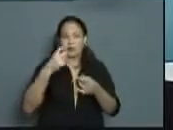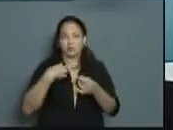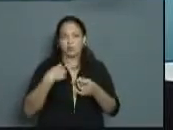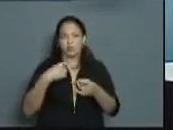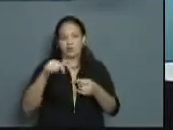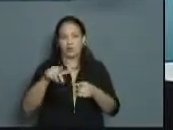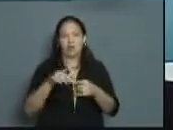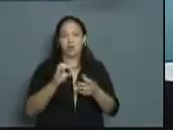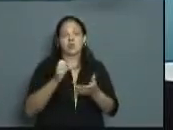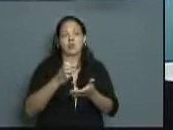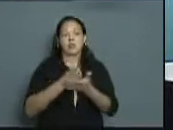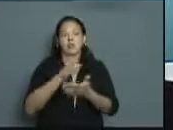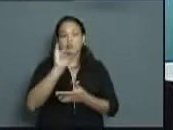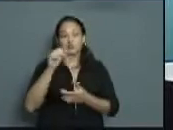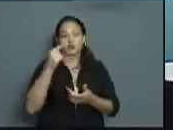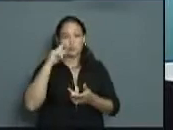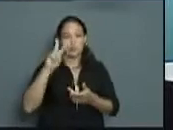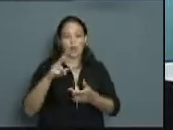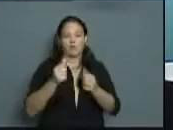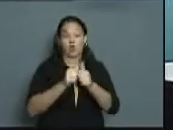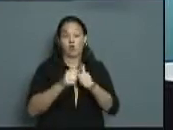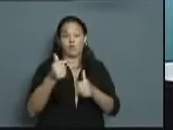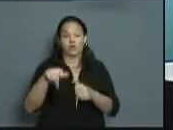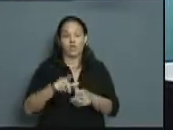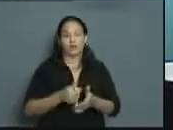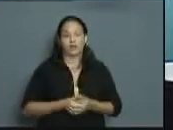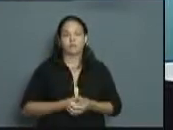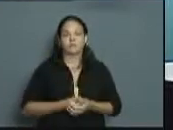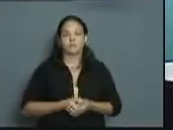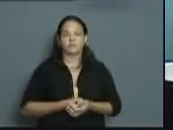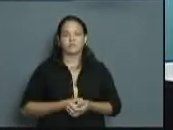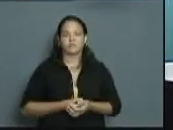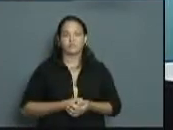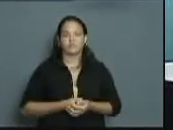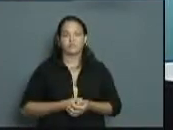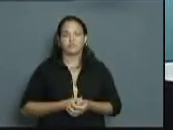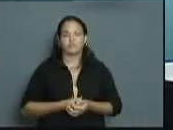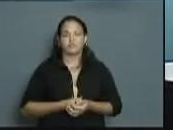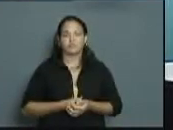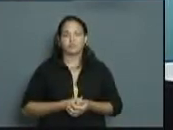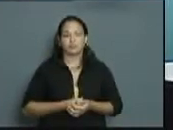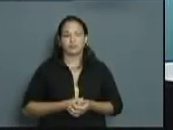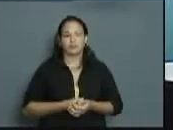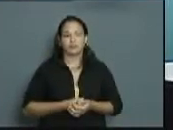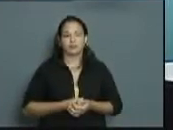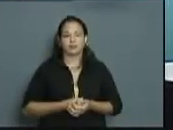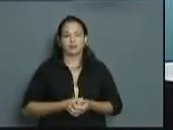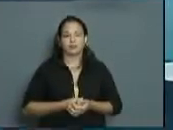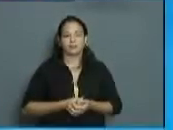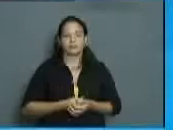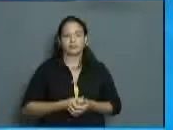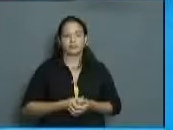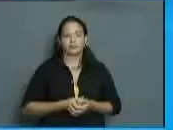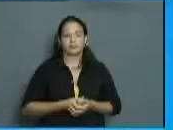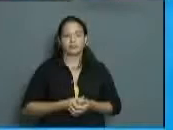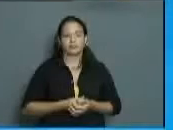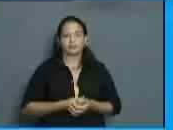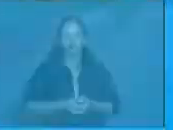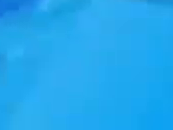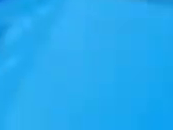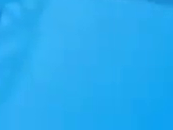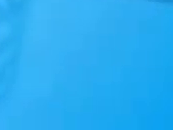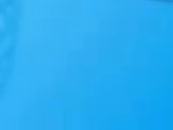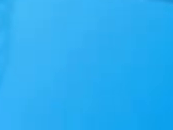en el estudio. Nos vamos al mundo de los deportes. Está listo nuestro comentarista Noire Aguilera Montaña. Buenas tardes.